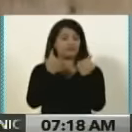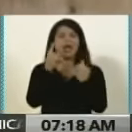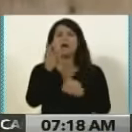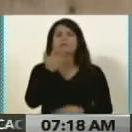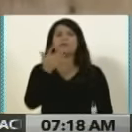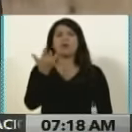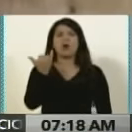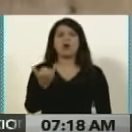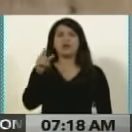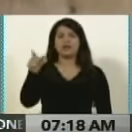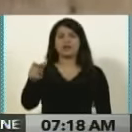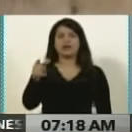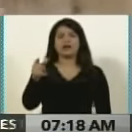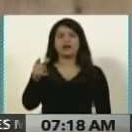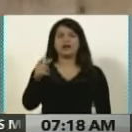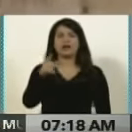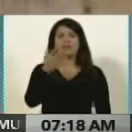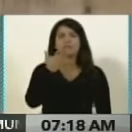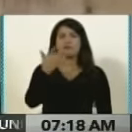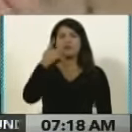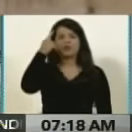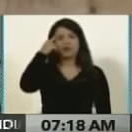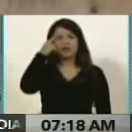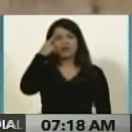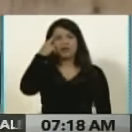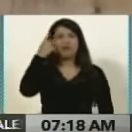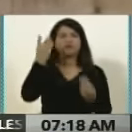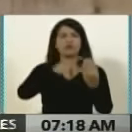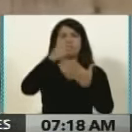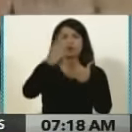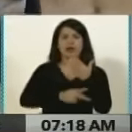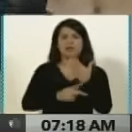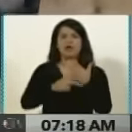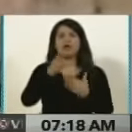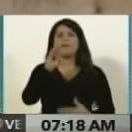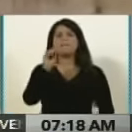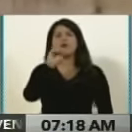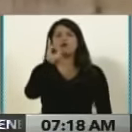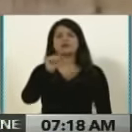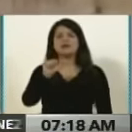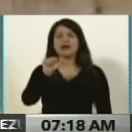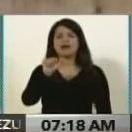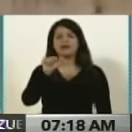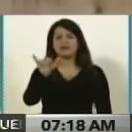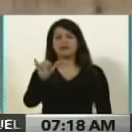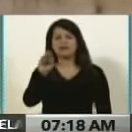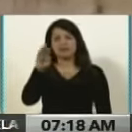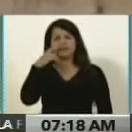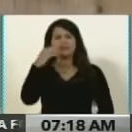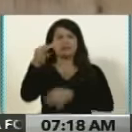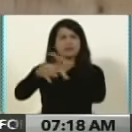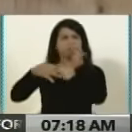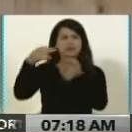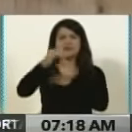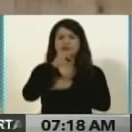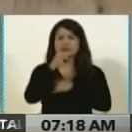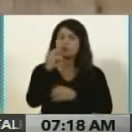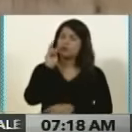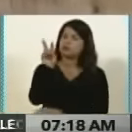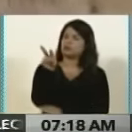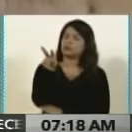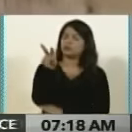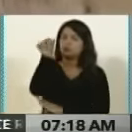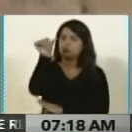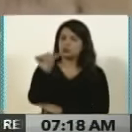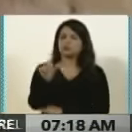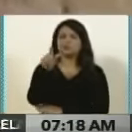que están haciendo ahorita Bosa y Valdés, como información económica sistemática, pedagógica, es importantísimo. Pero eso es